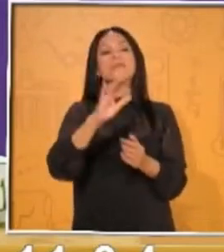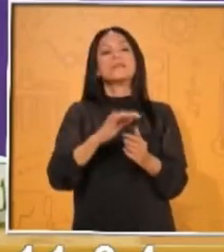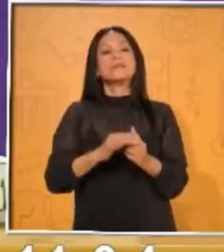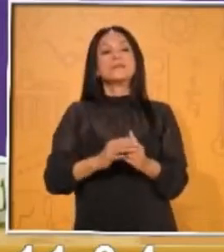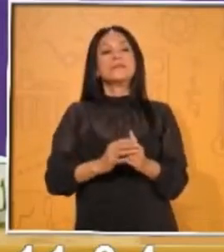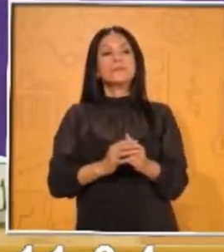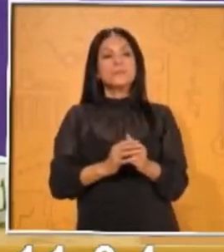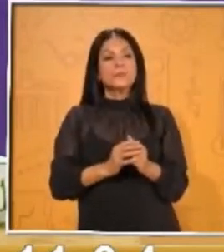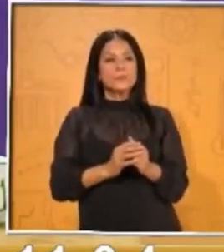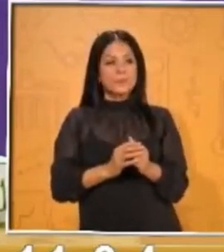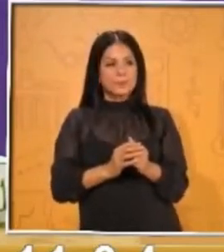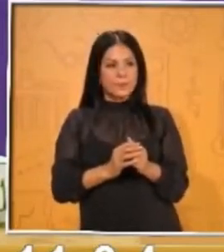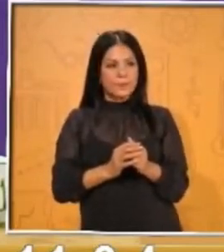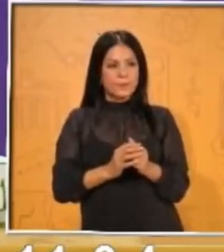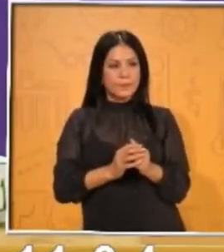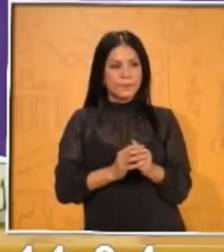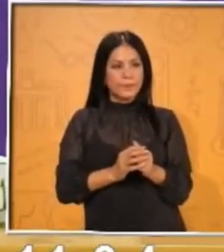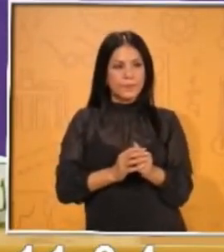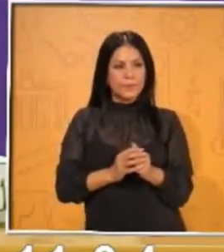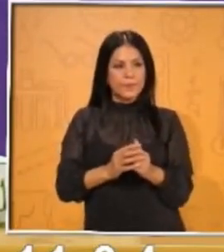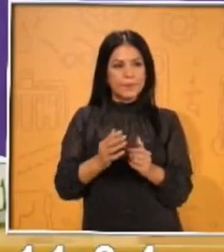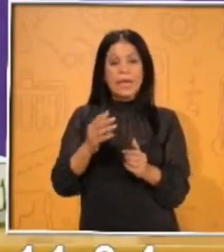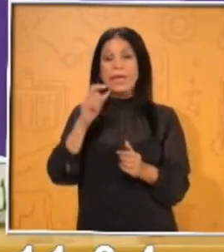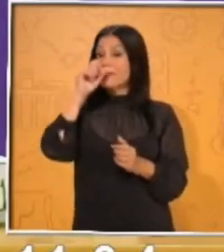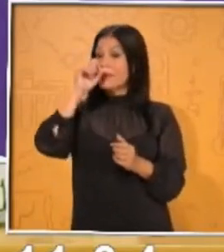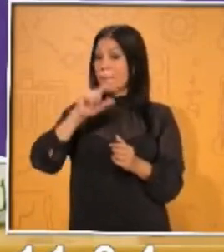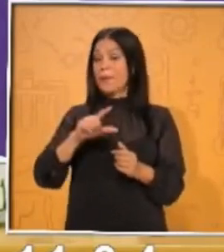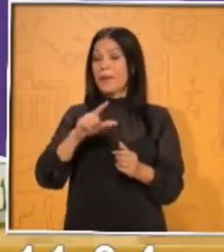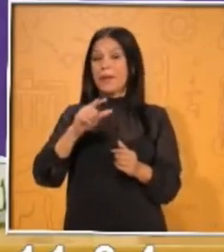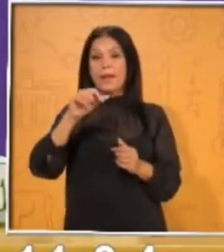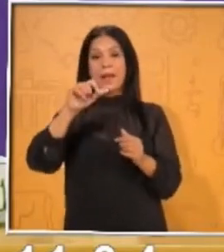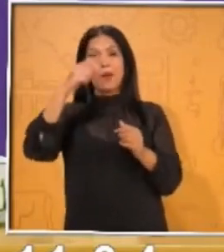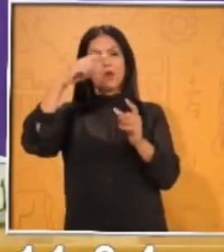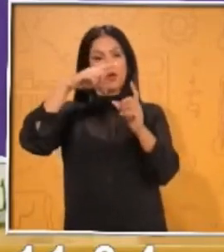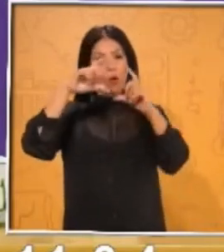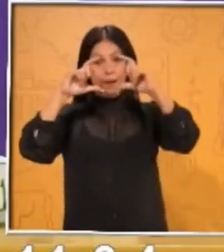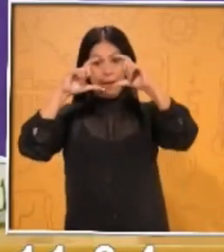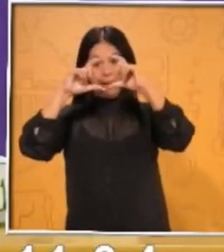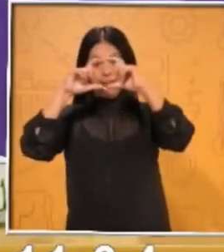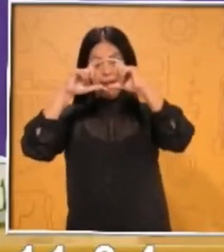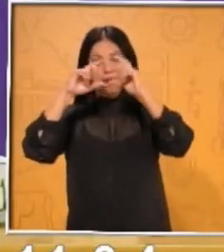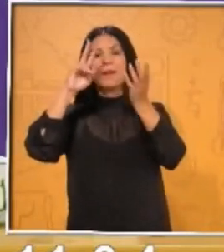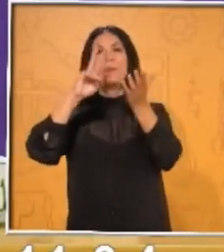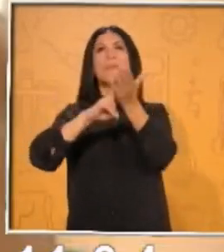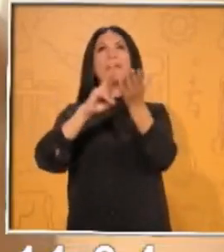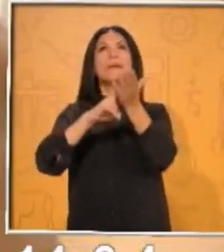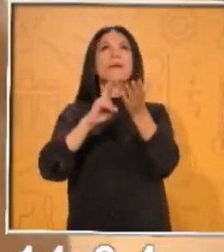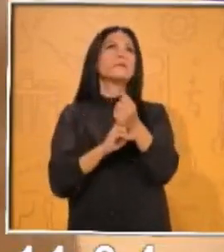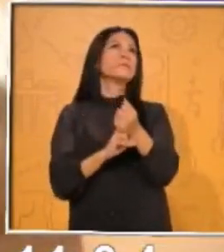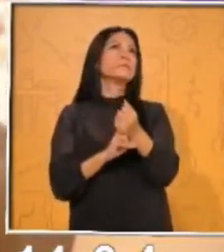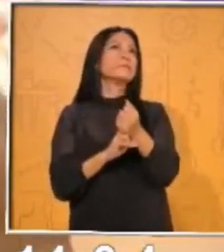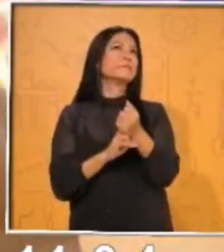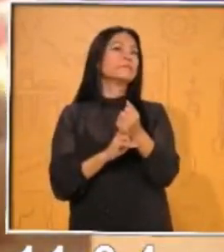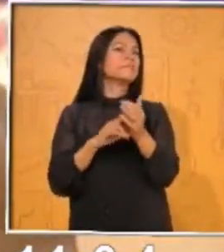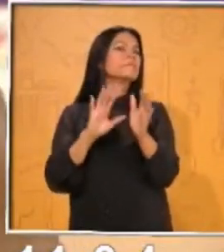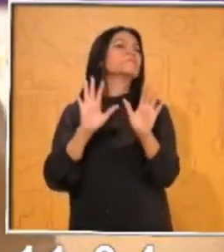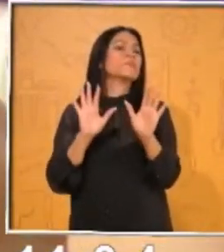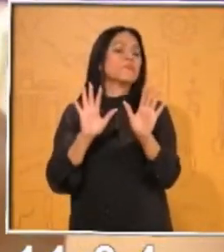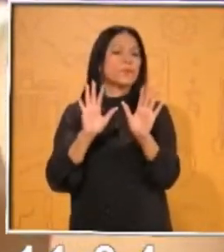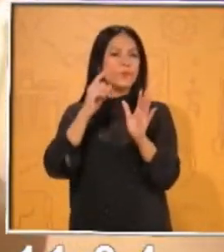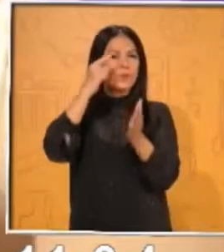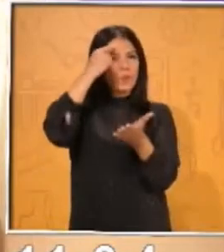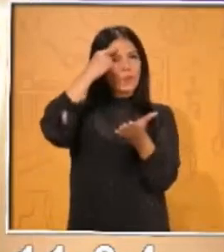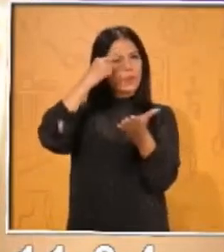Y nuestro cuadrado grande de 10 por 10, ¿cuántos puntos valdrá? Para armar este